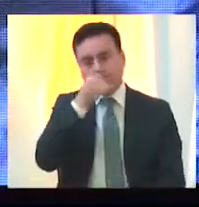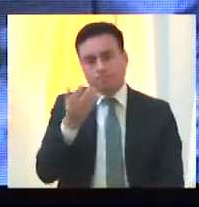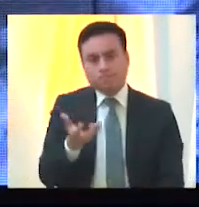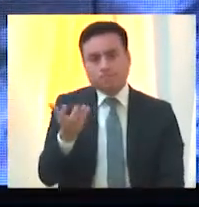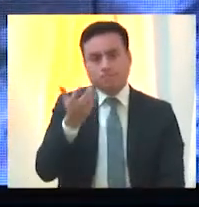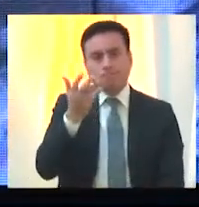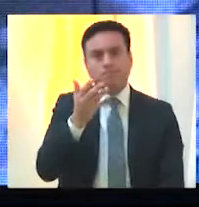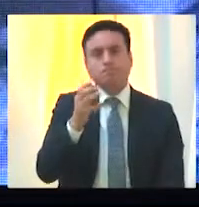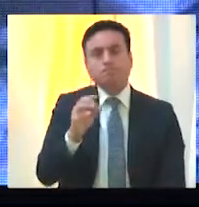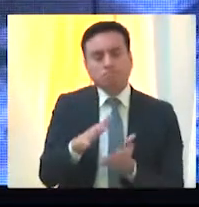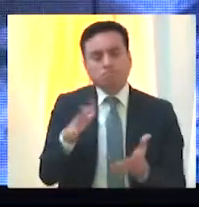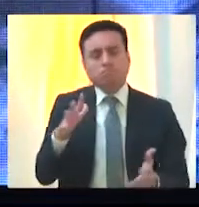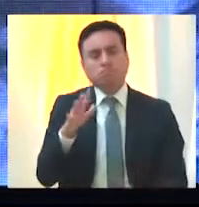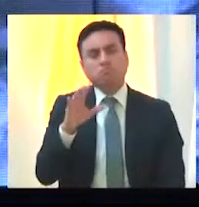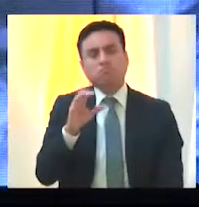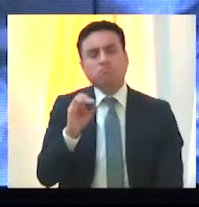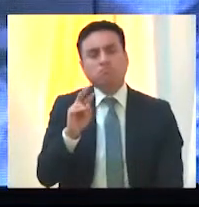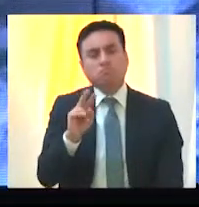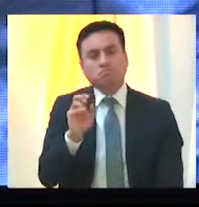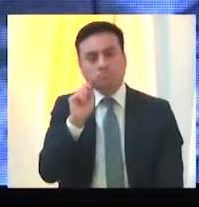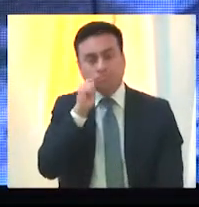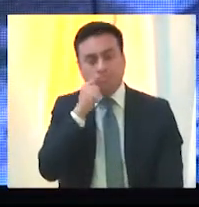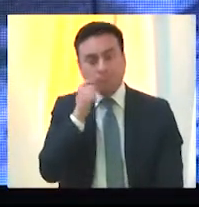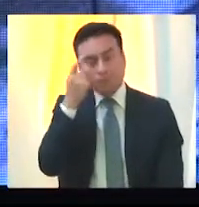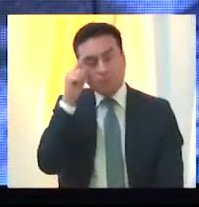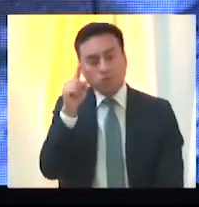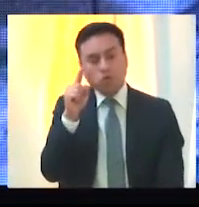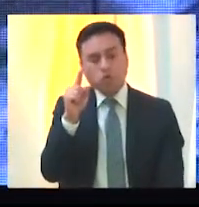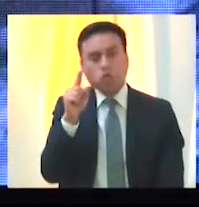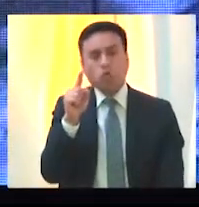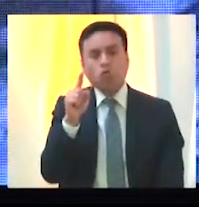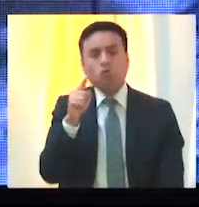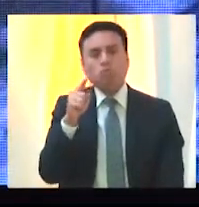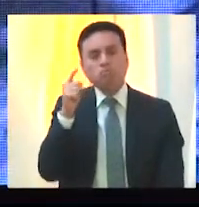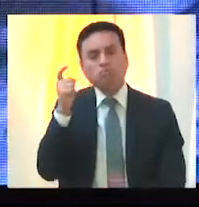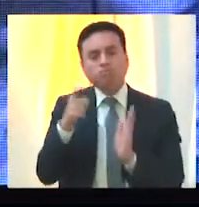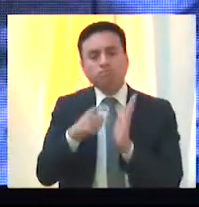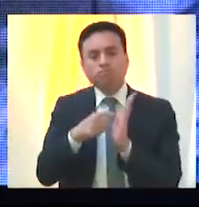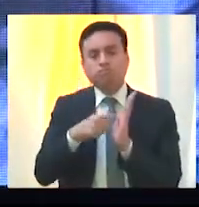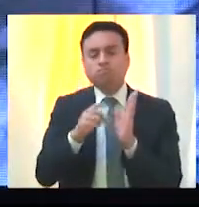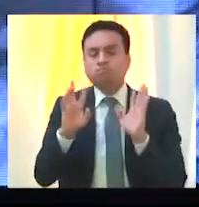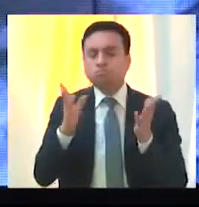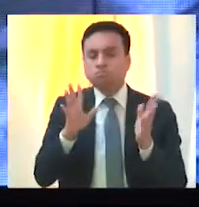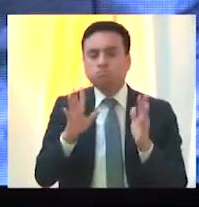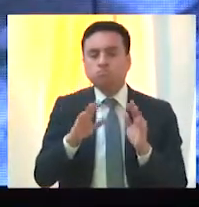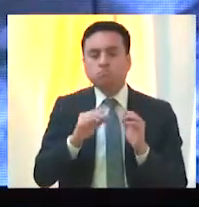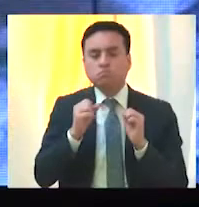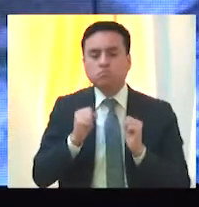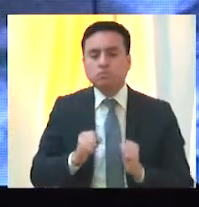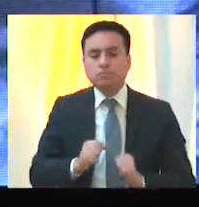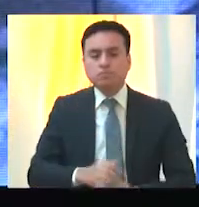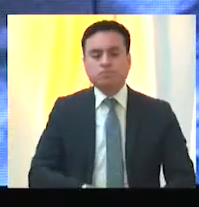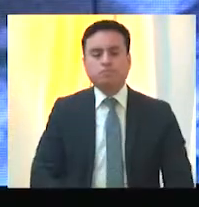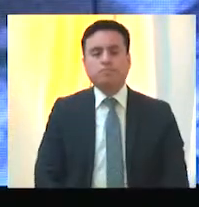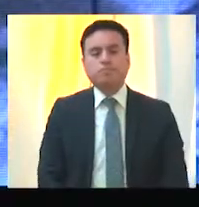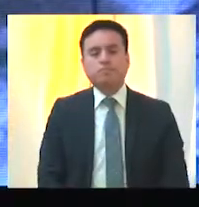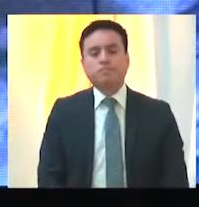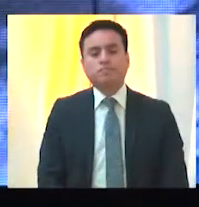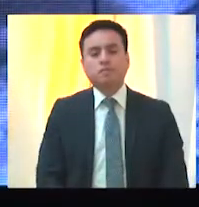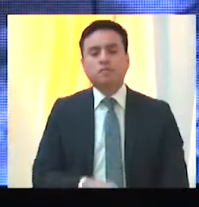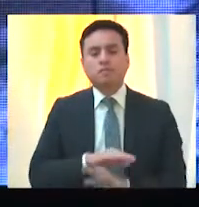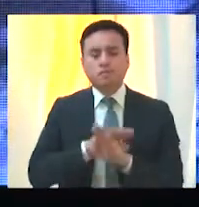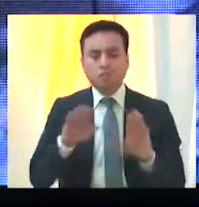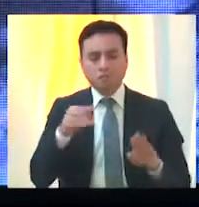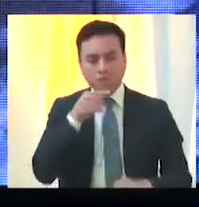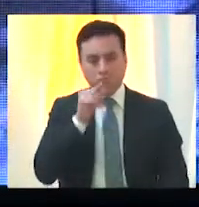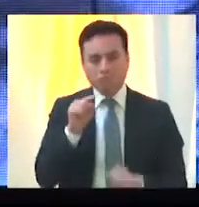emitir significativamente, gases con efecto invernadero, pero al menos la tendencia es relativamente positiva. Quiero terminar